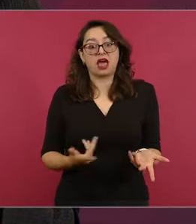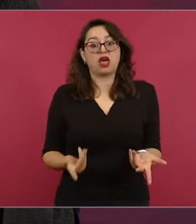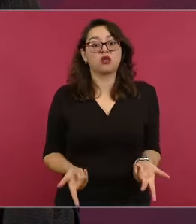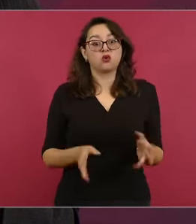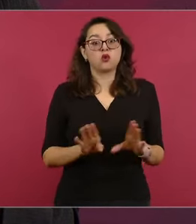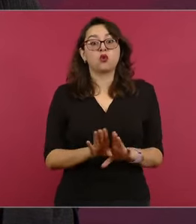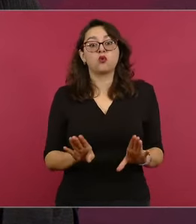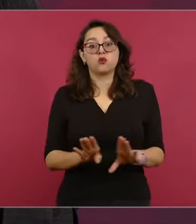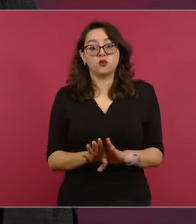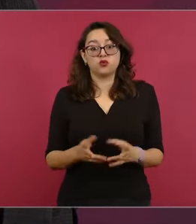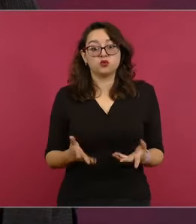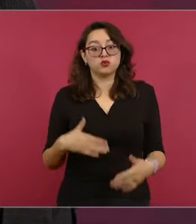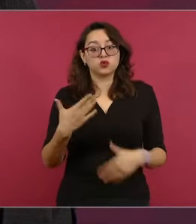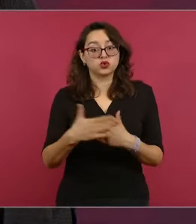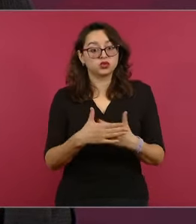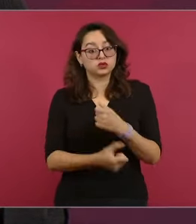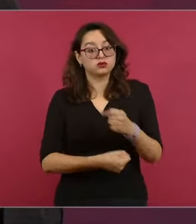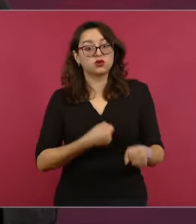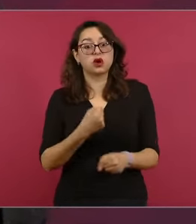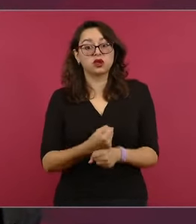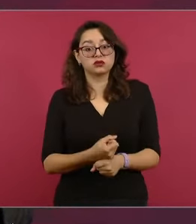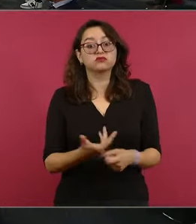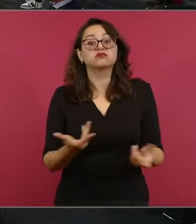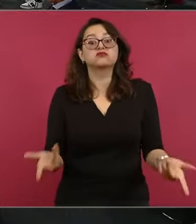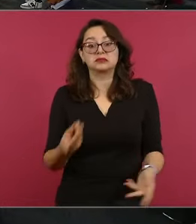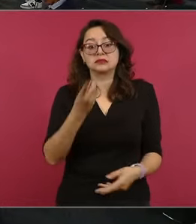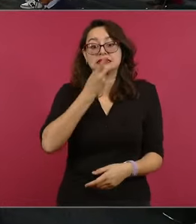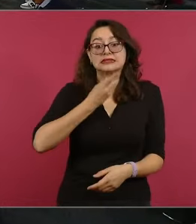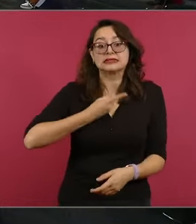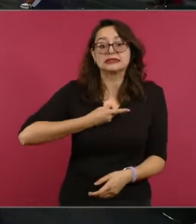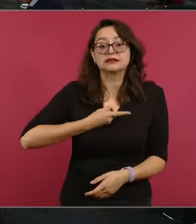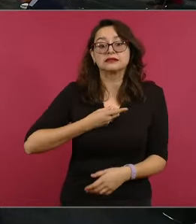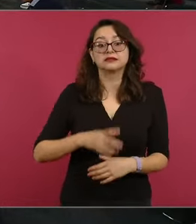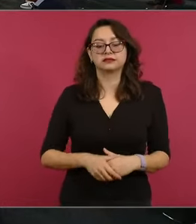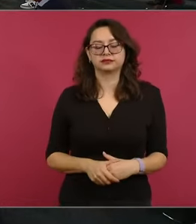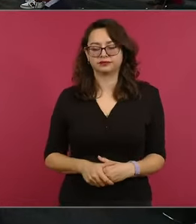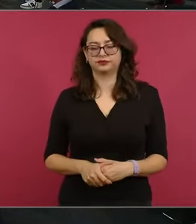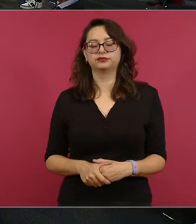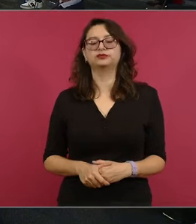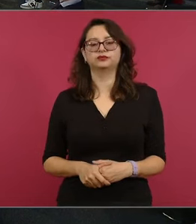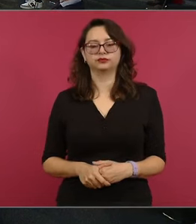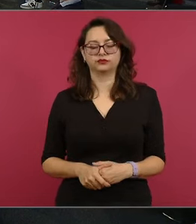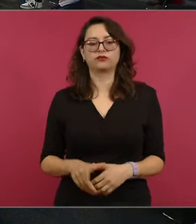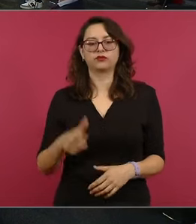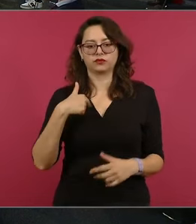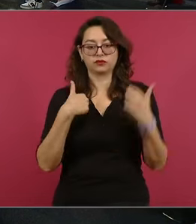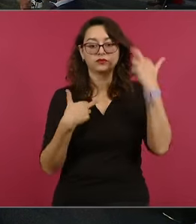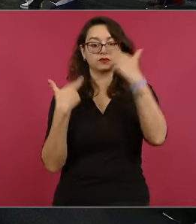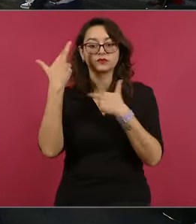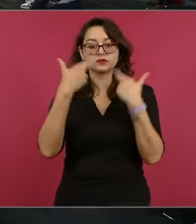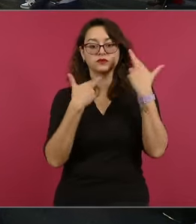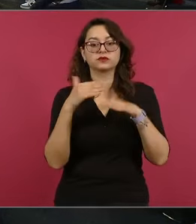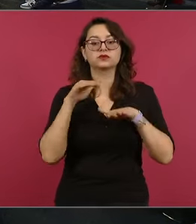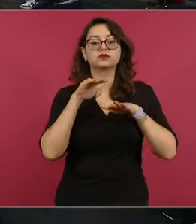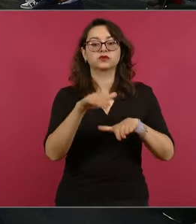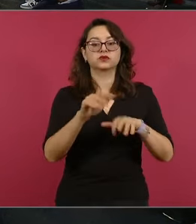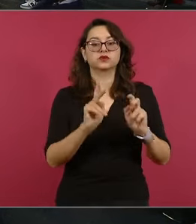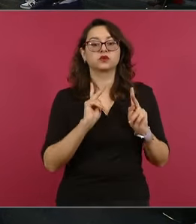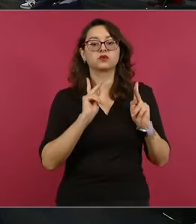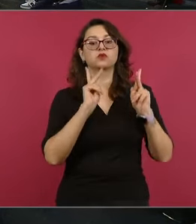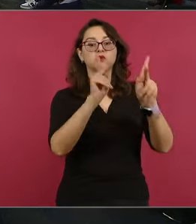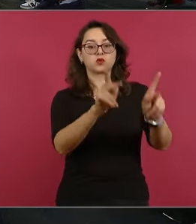presupuesto del próximo año. Sobre eso, vamos que nos comenta. Vamos a ver lo del puente. Lo que sí es que vamos a